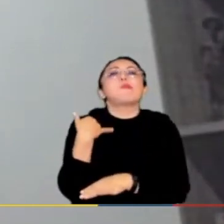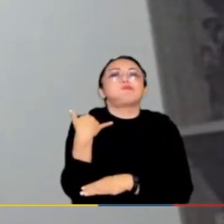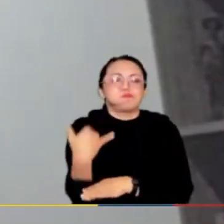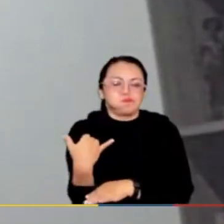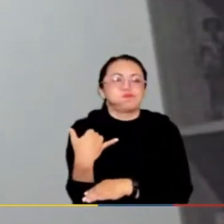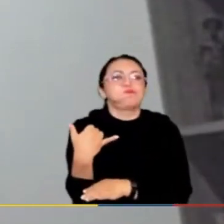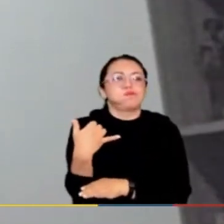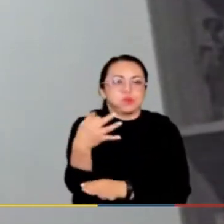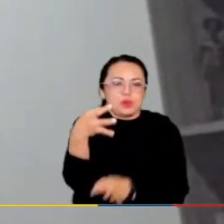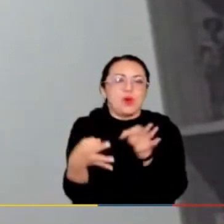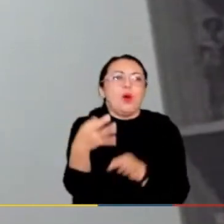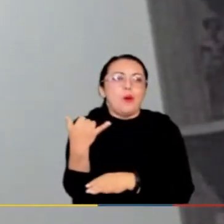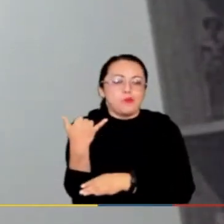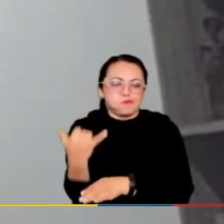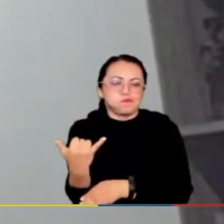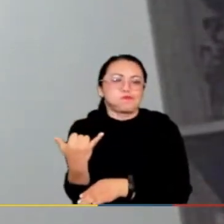esta